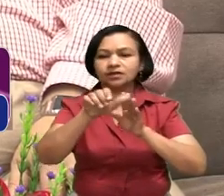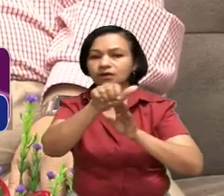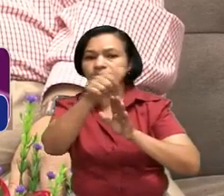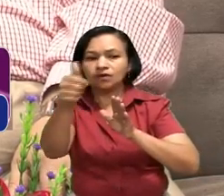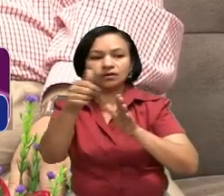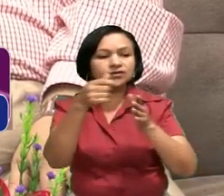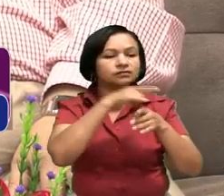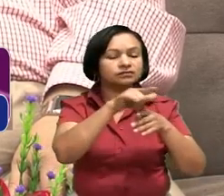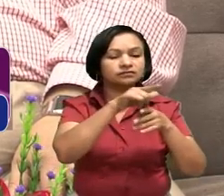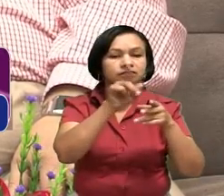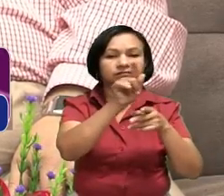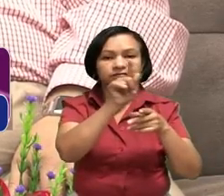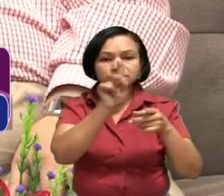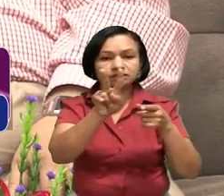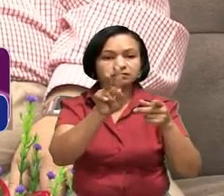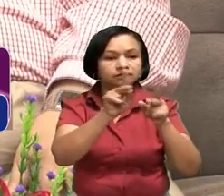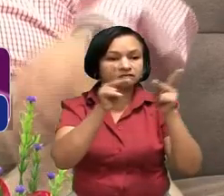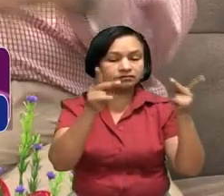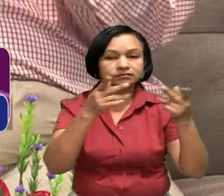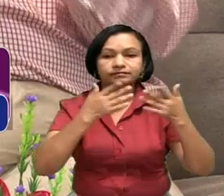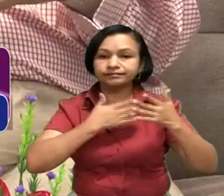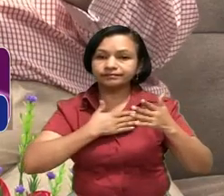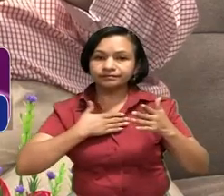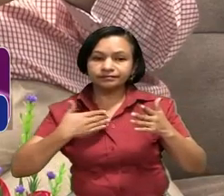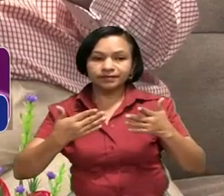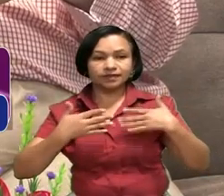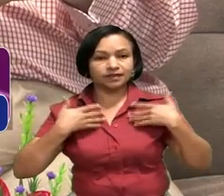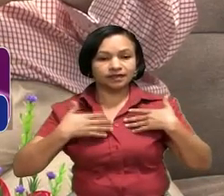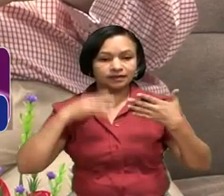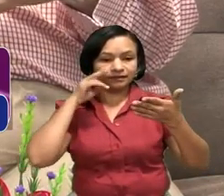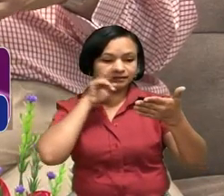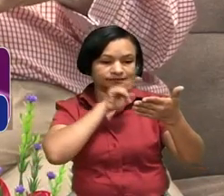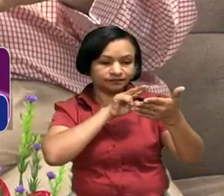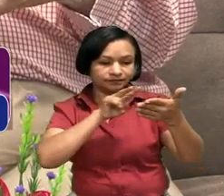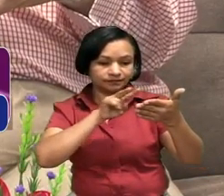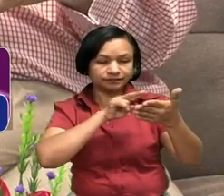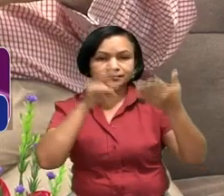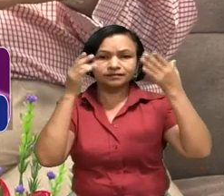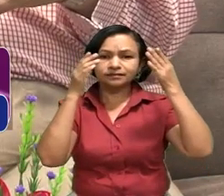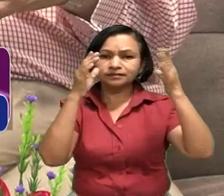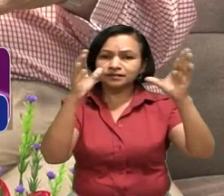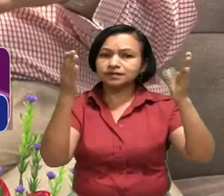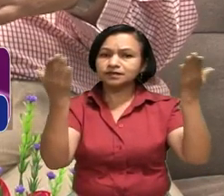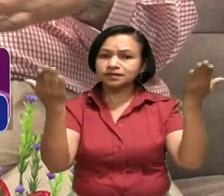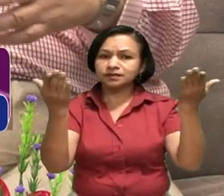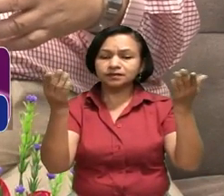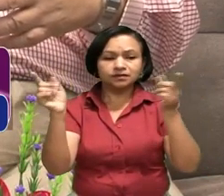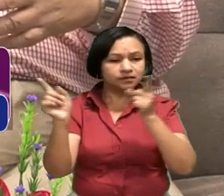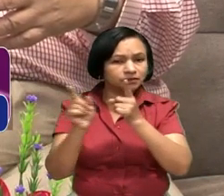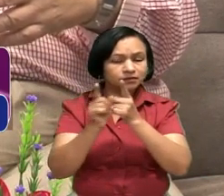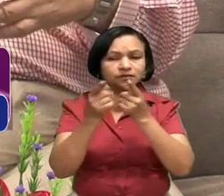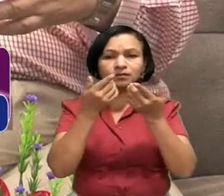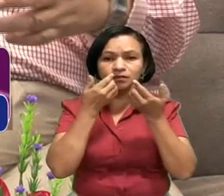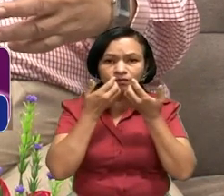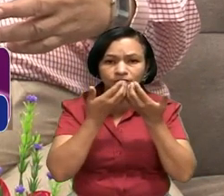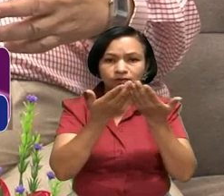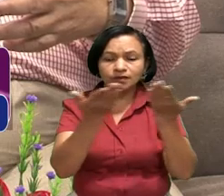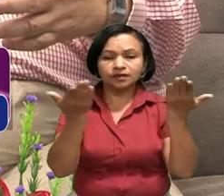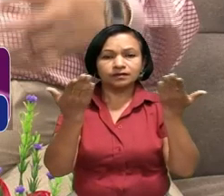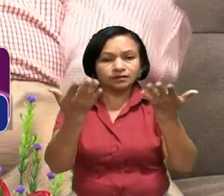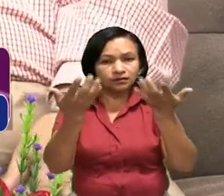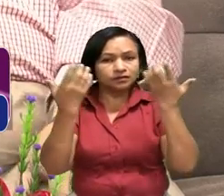otro medio donde realmente te sientas con la satisfacción de que vas a encontrar por lo menos mensajes positivos hacia lo que